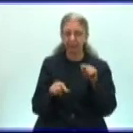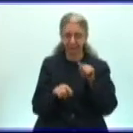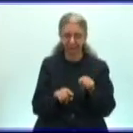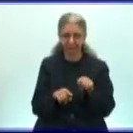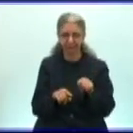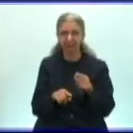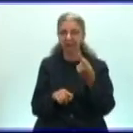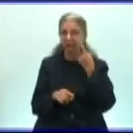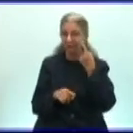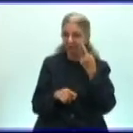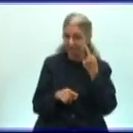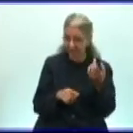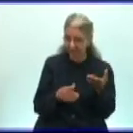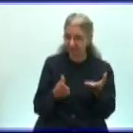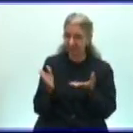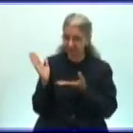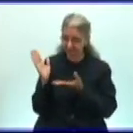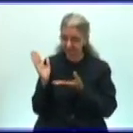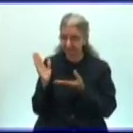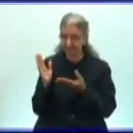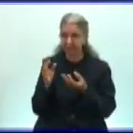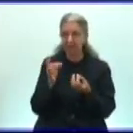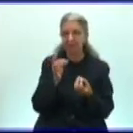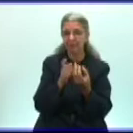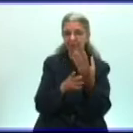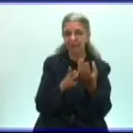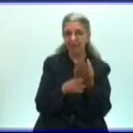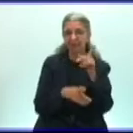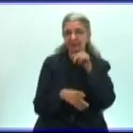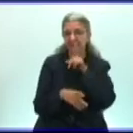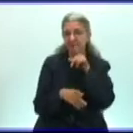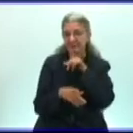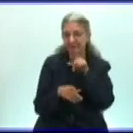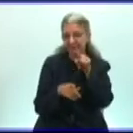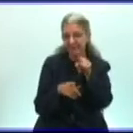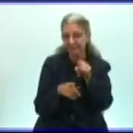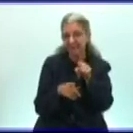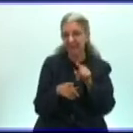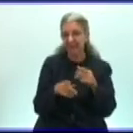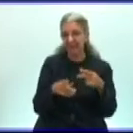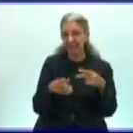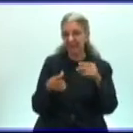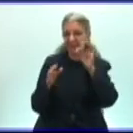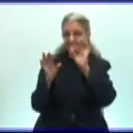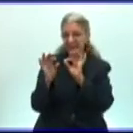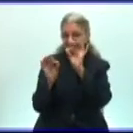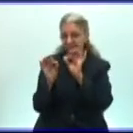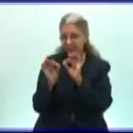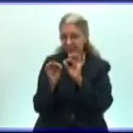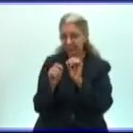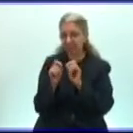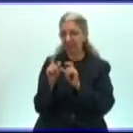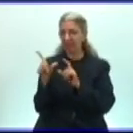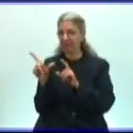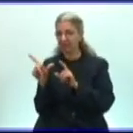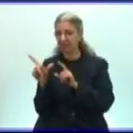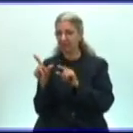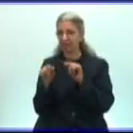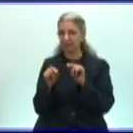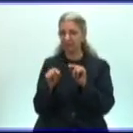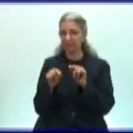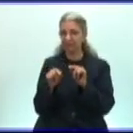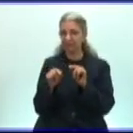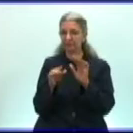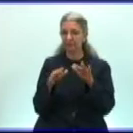pueden observar, tenemos la fuente de corriente, el interruptor abierto, el